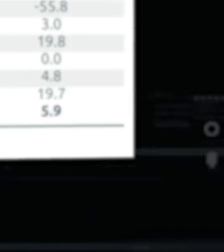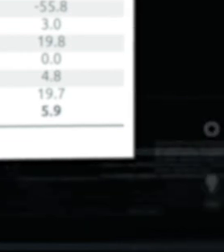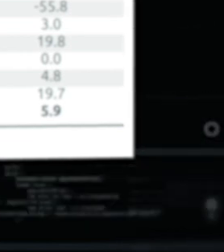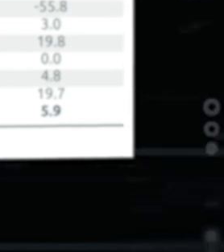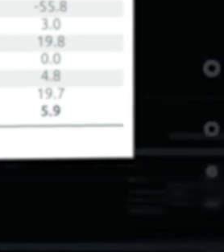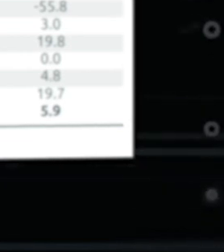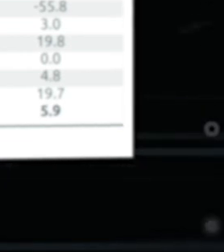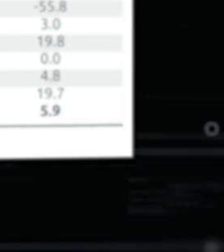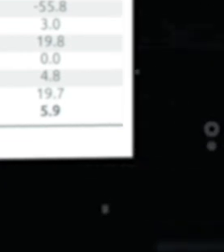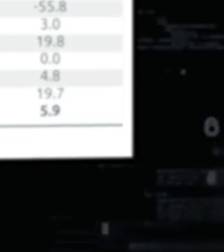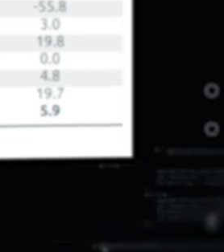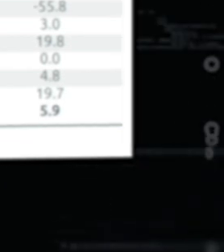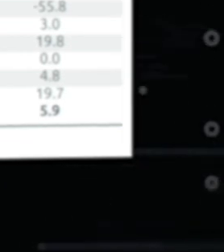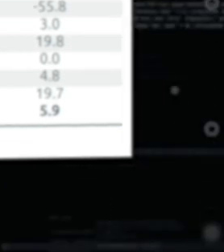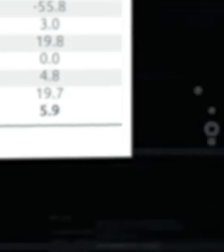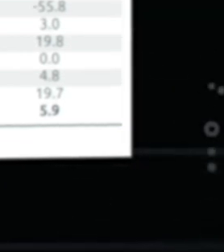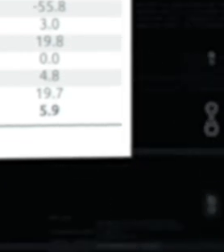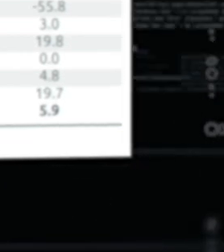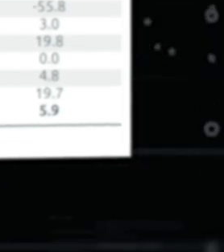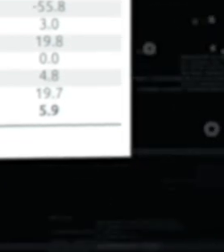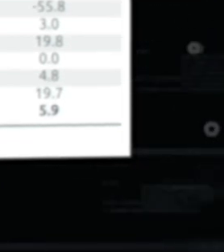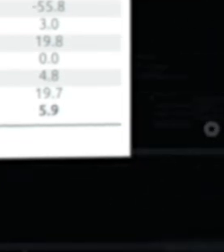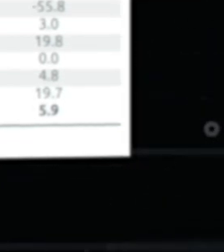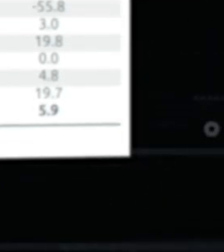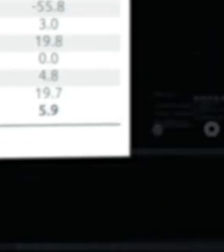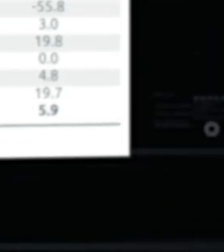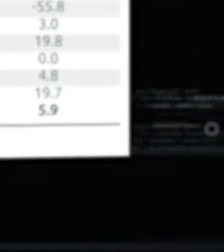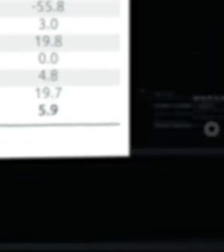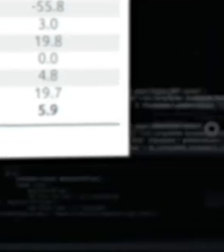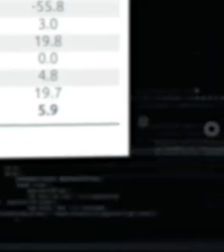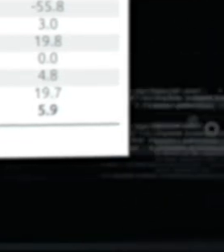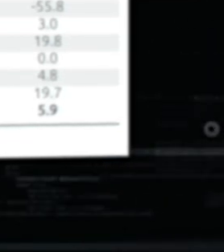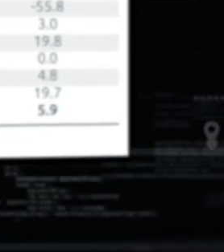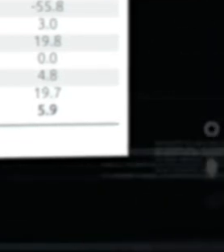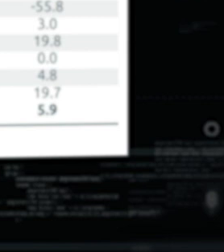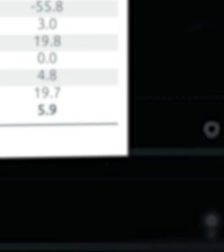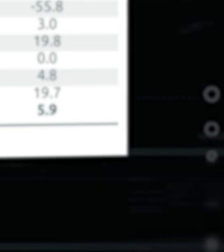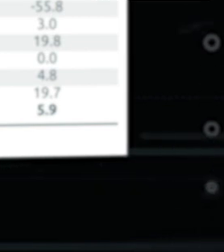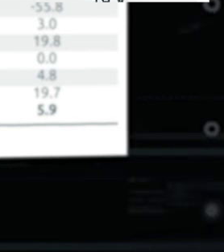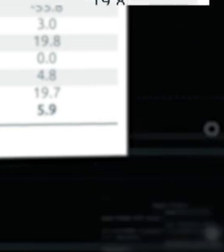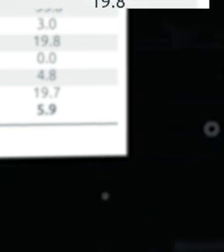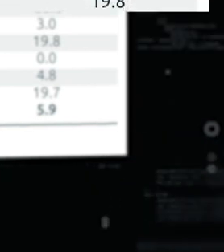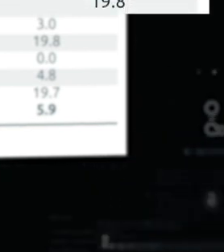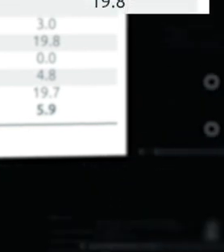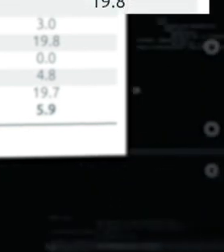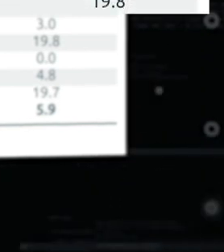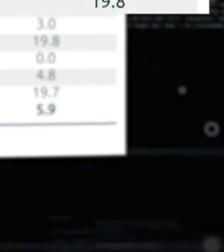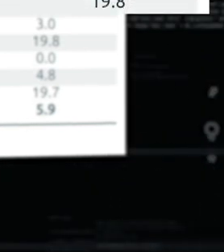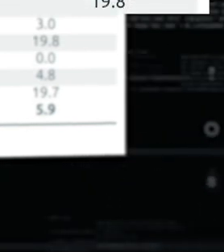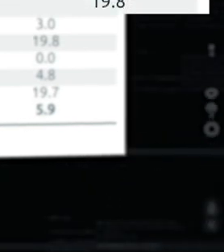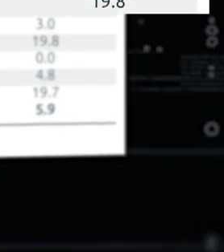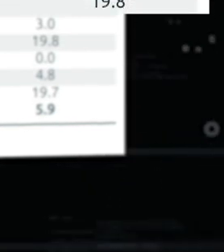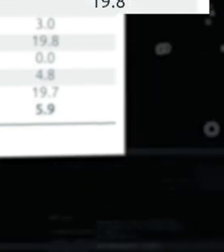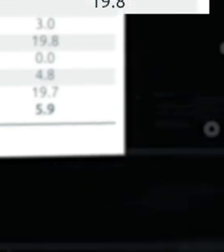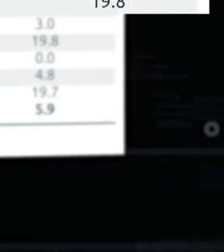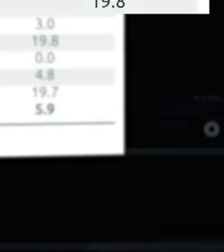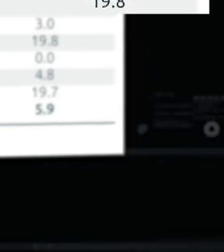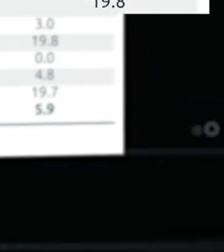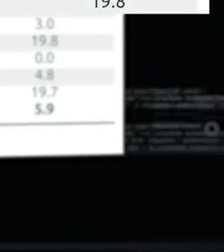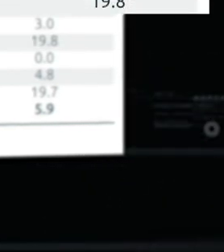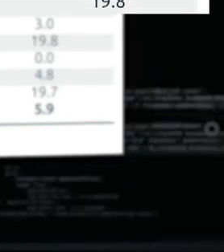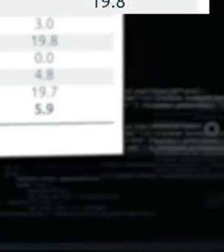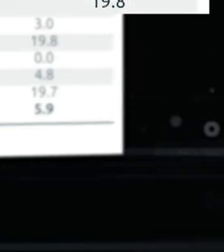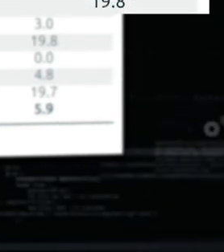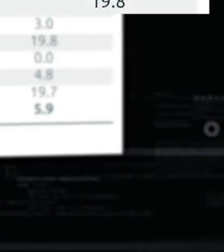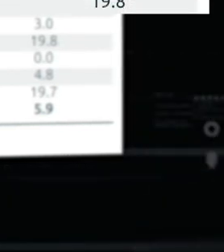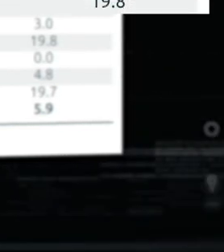mil millones de la Secretaría de Salud, 128 mil millones de IMSS Bienestar, 135 mil millones del Fondo de Aportaciones para